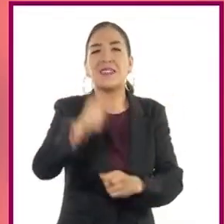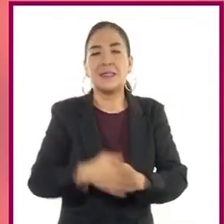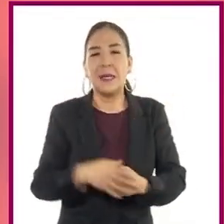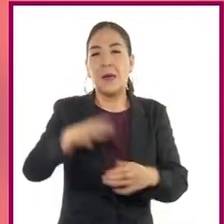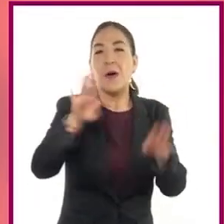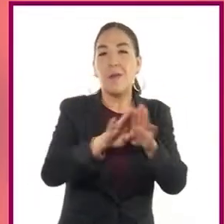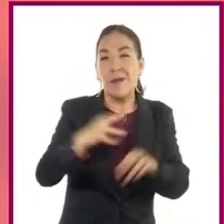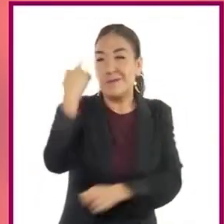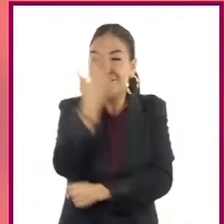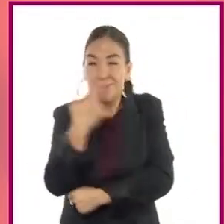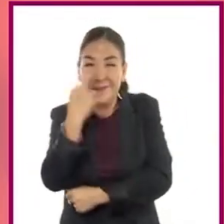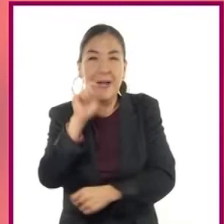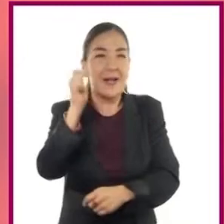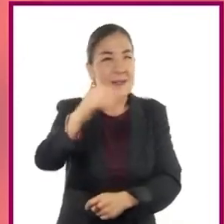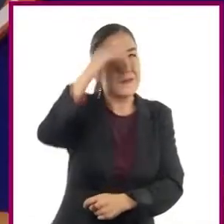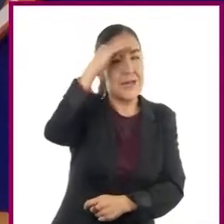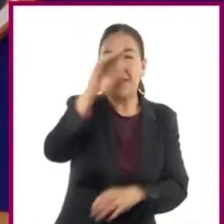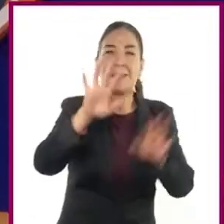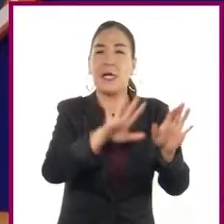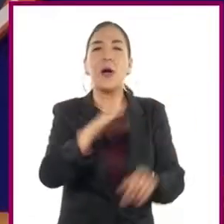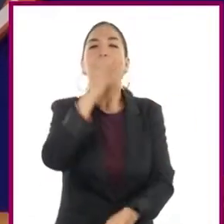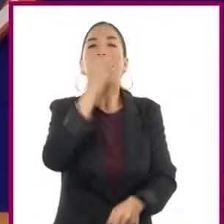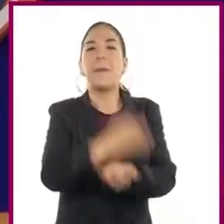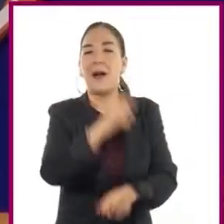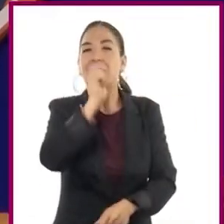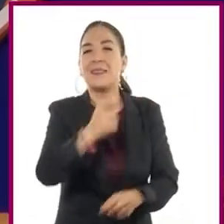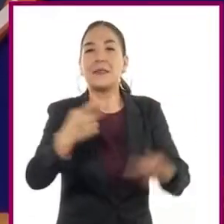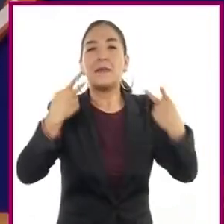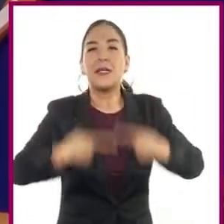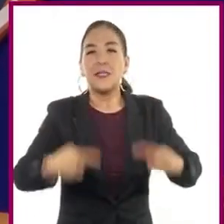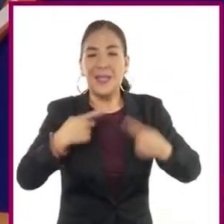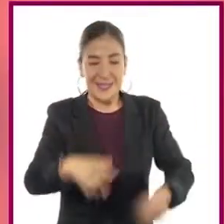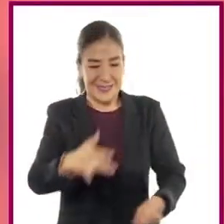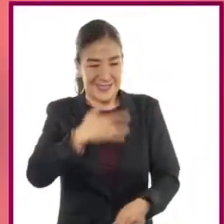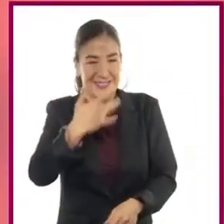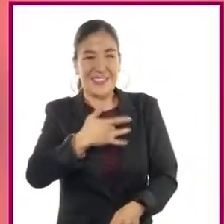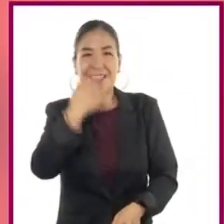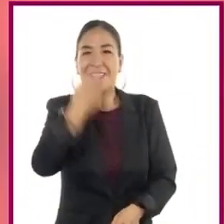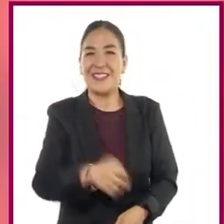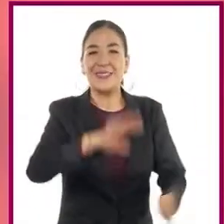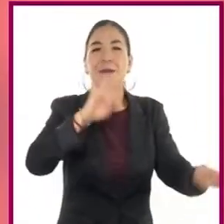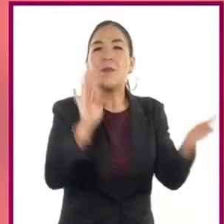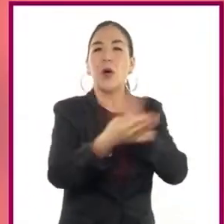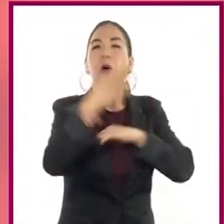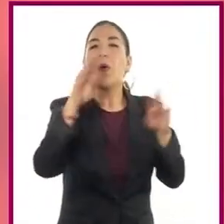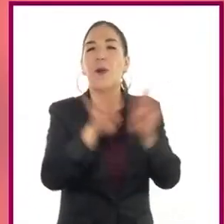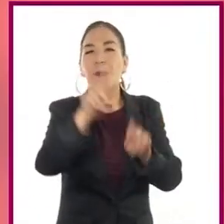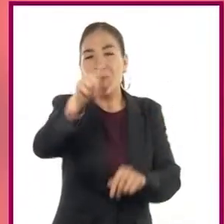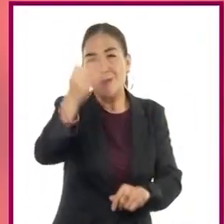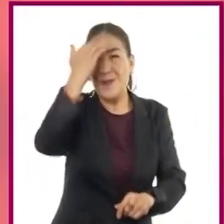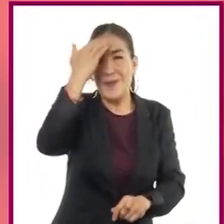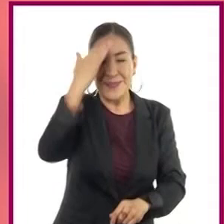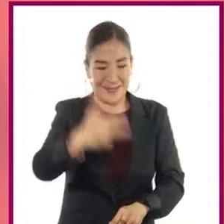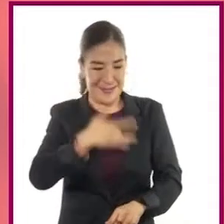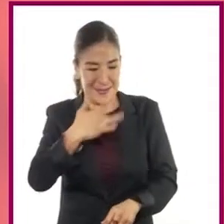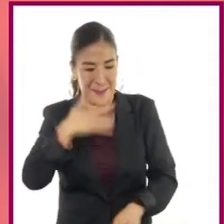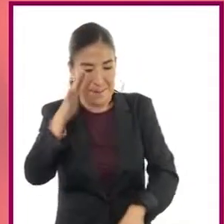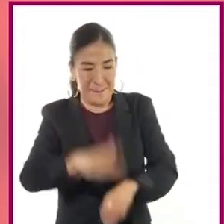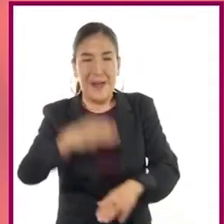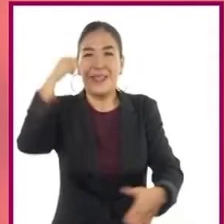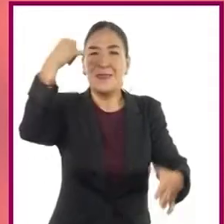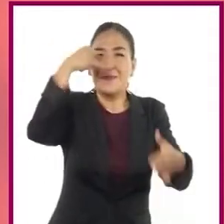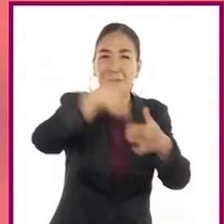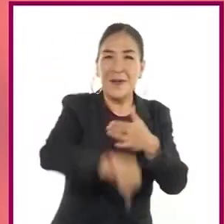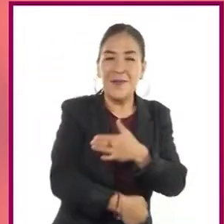crítico y analítico. Y centrémonos en el ser humano que ha venido a este mundo a conocer sus sentimientos más